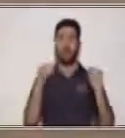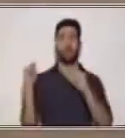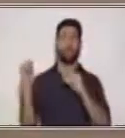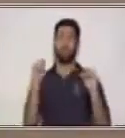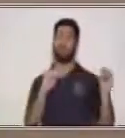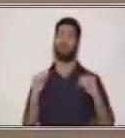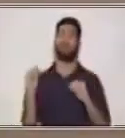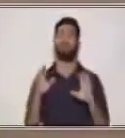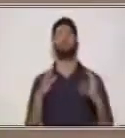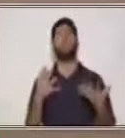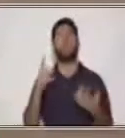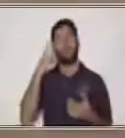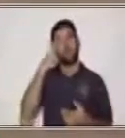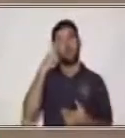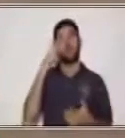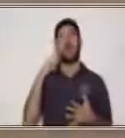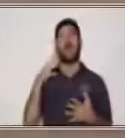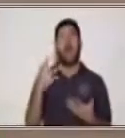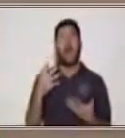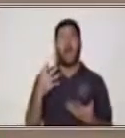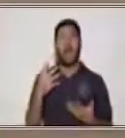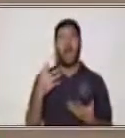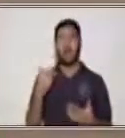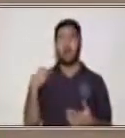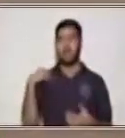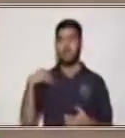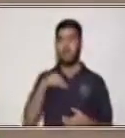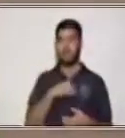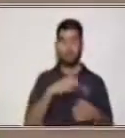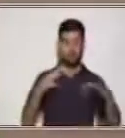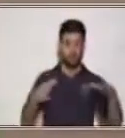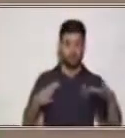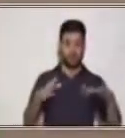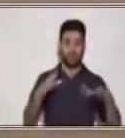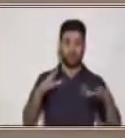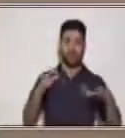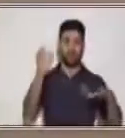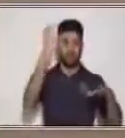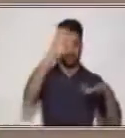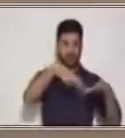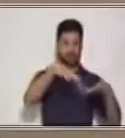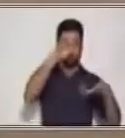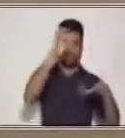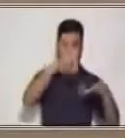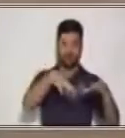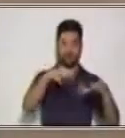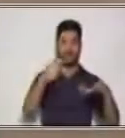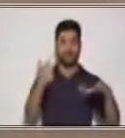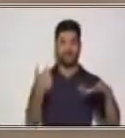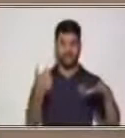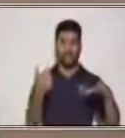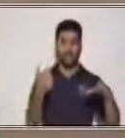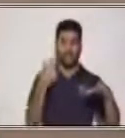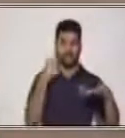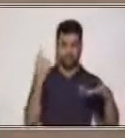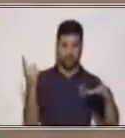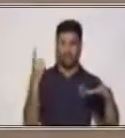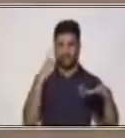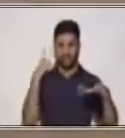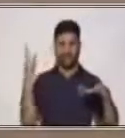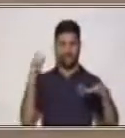muy importante es tener una alcancilla. ¿Han visto una alcancilla ustedes de un